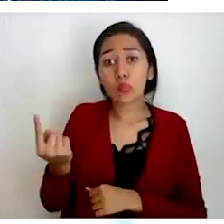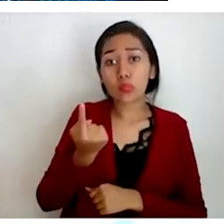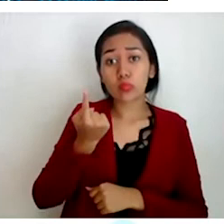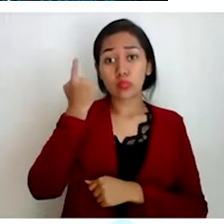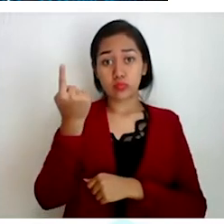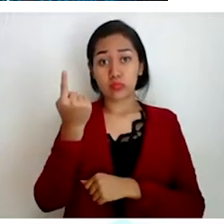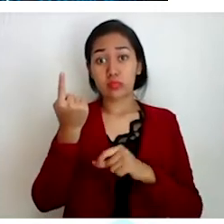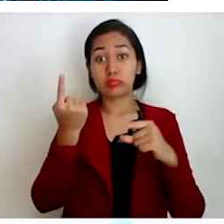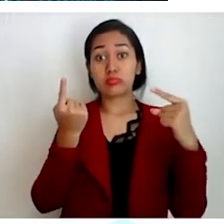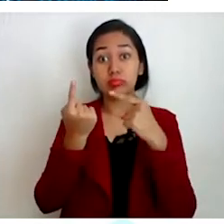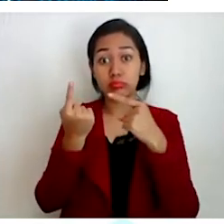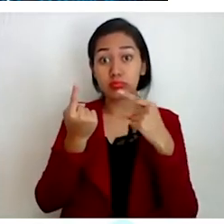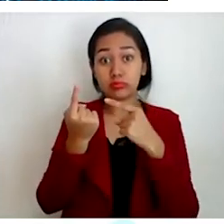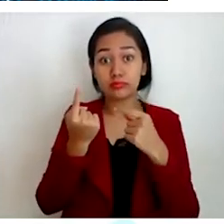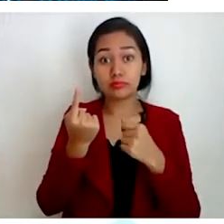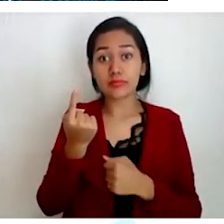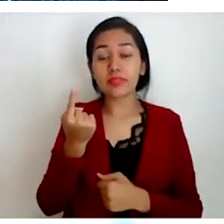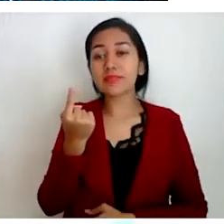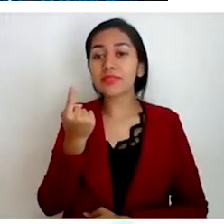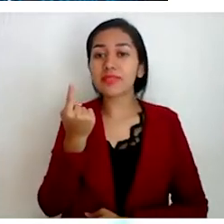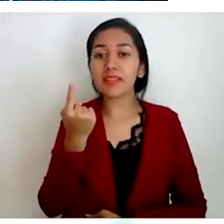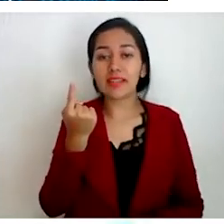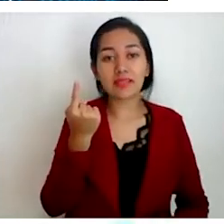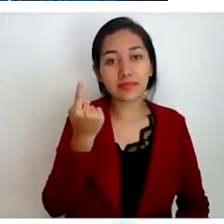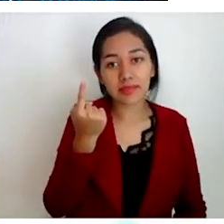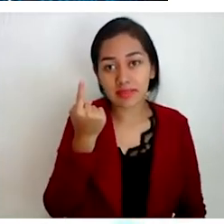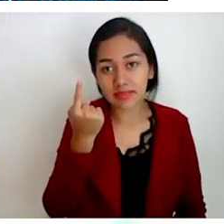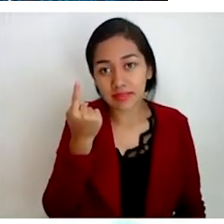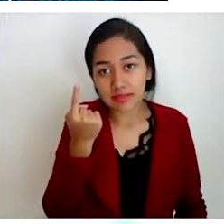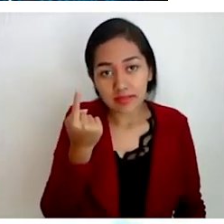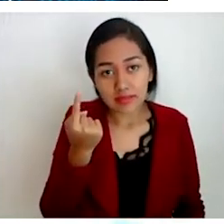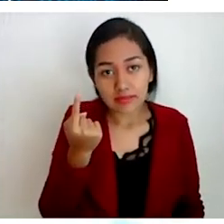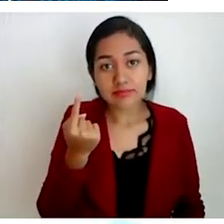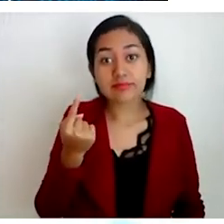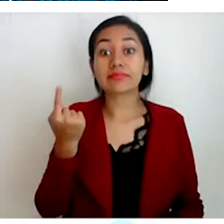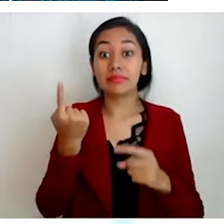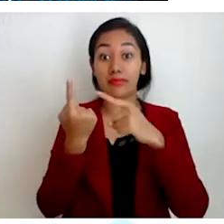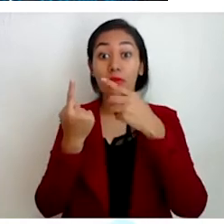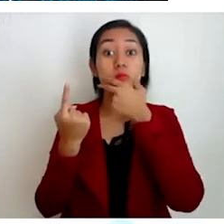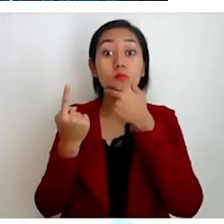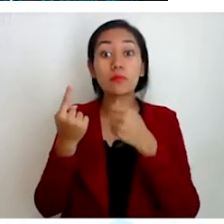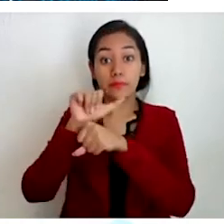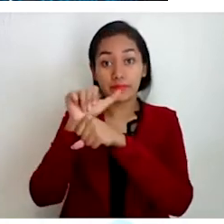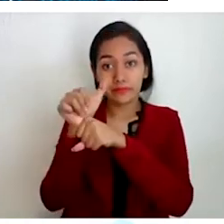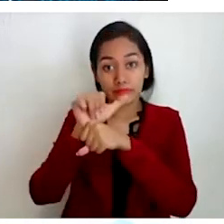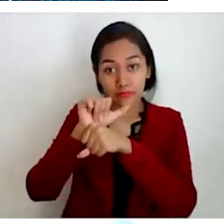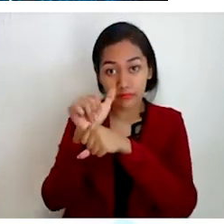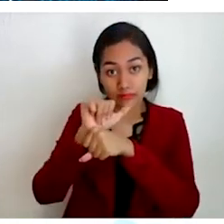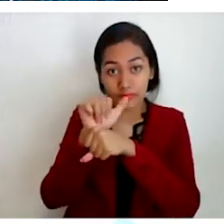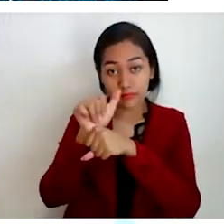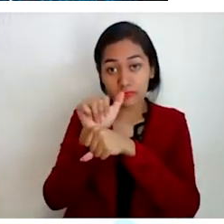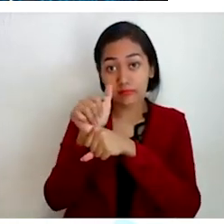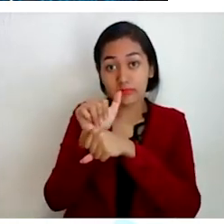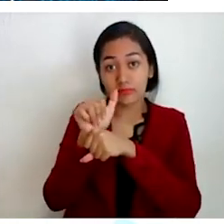siguiera así, ¿verdad? Esa Silvia Pinal joven y buena actriz, y no en lo que se ha convertido la